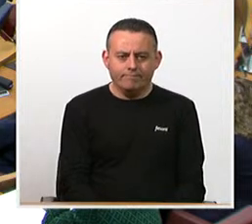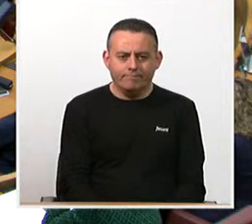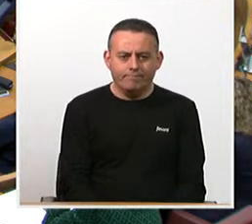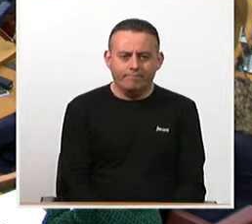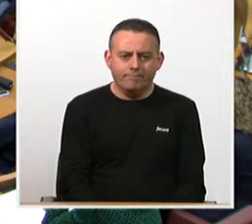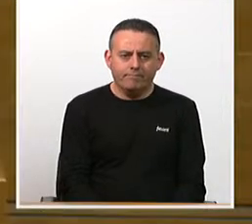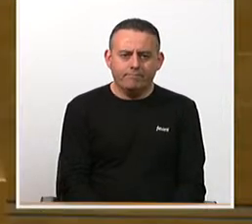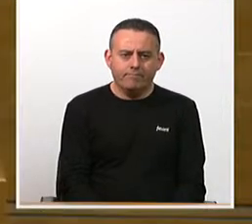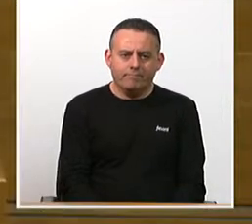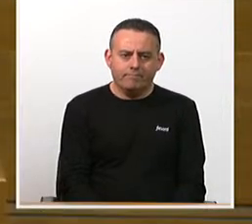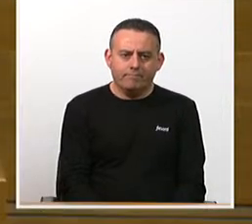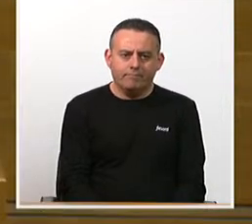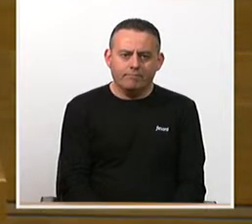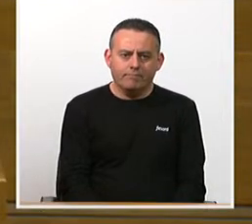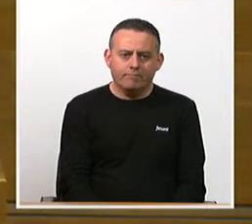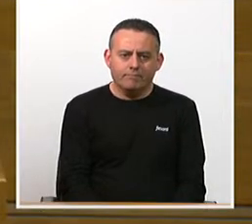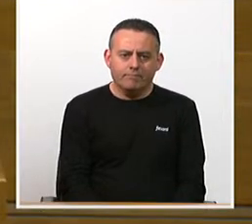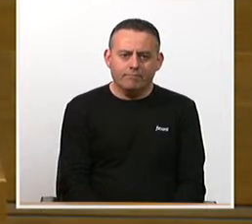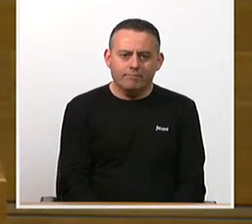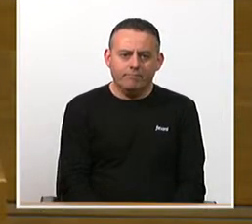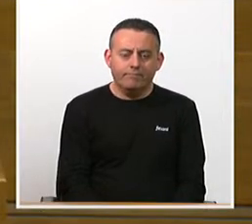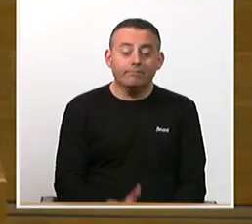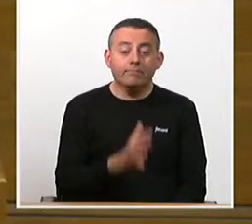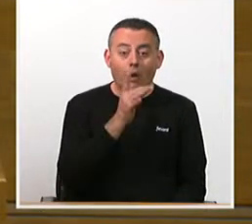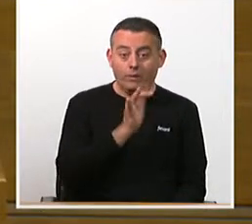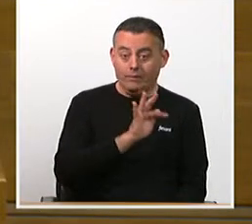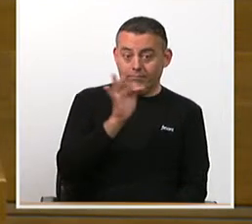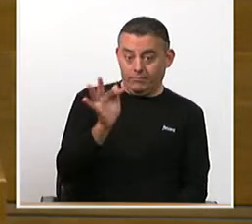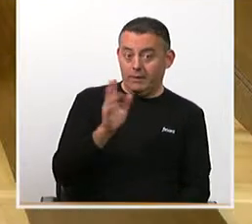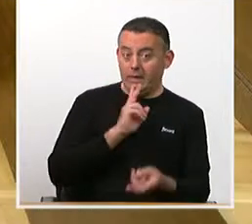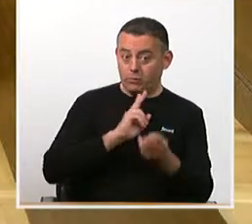tiene la palabra para responder el mto honorable